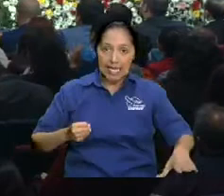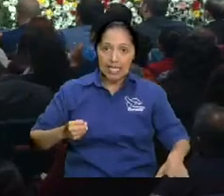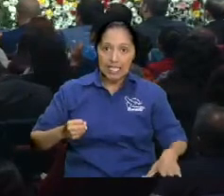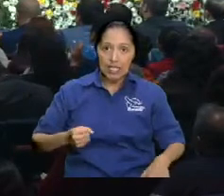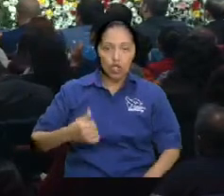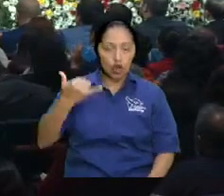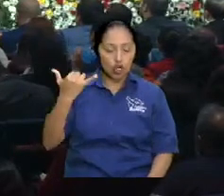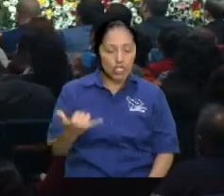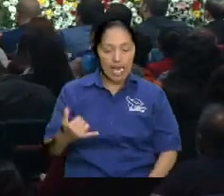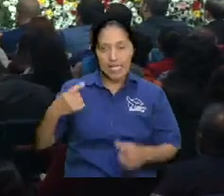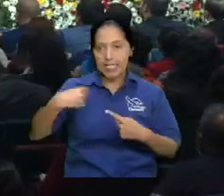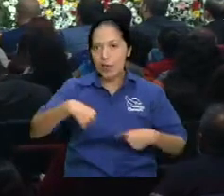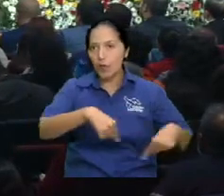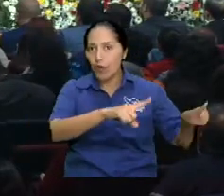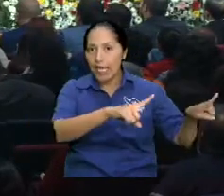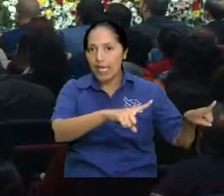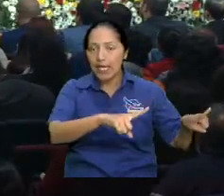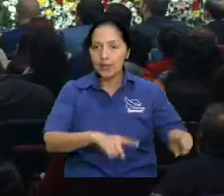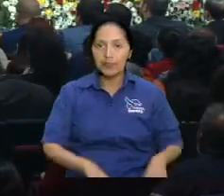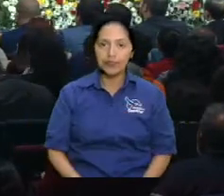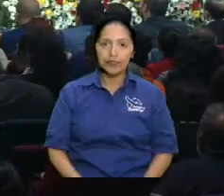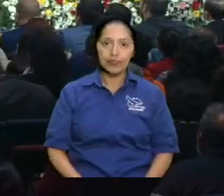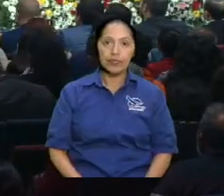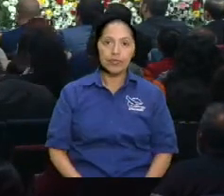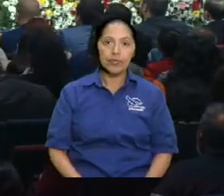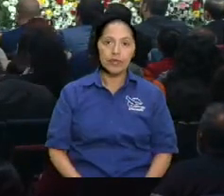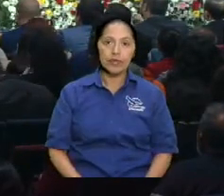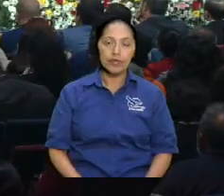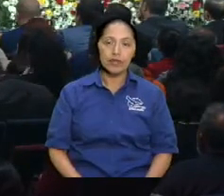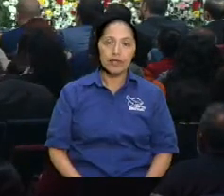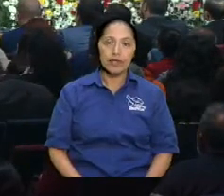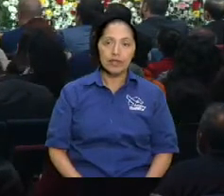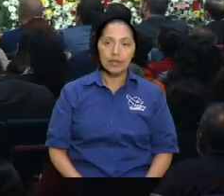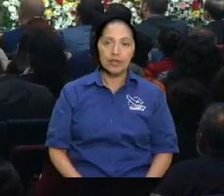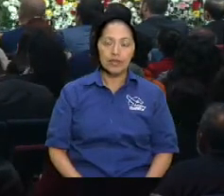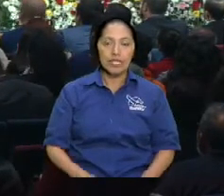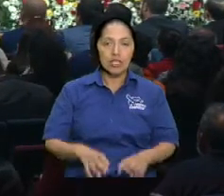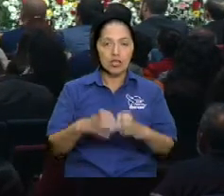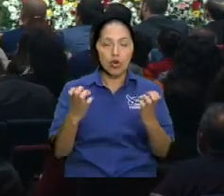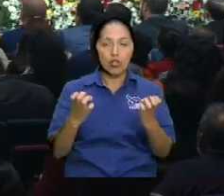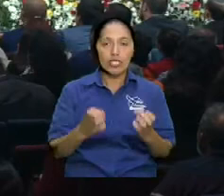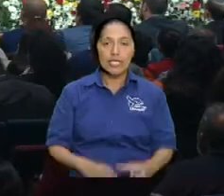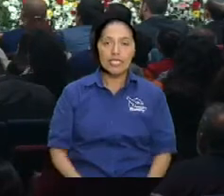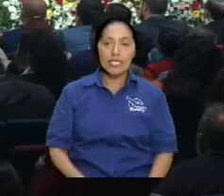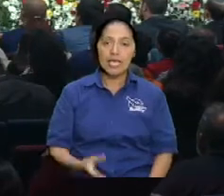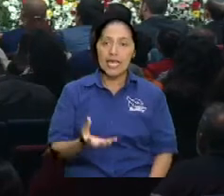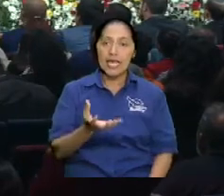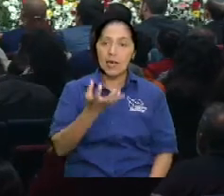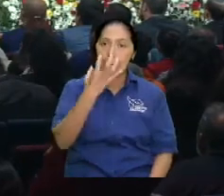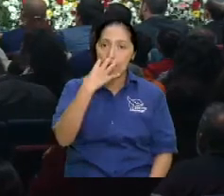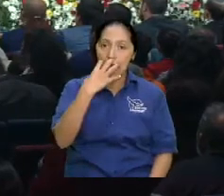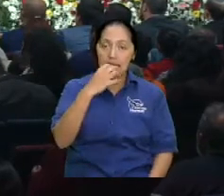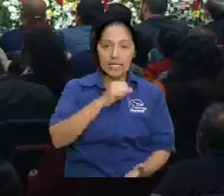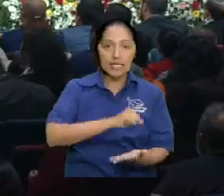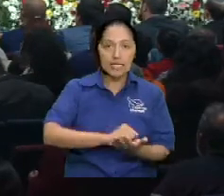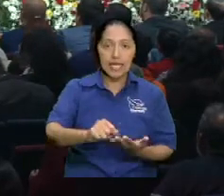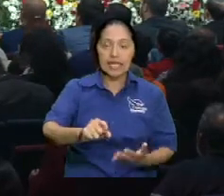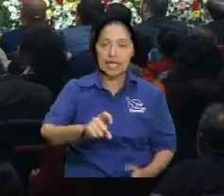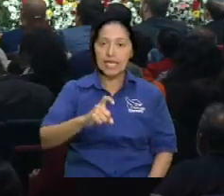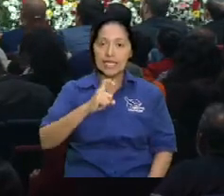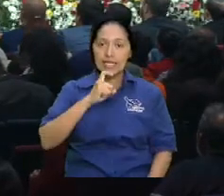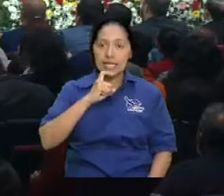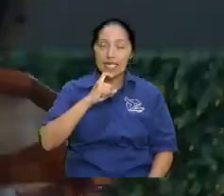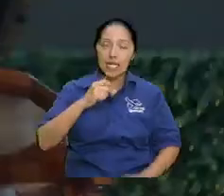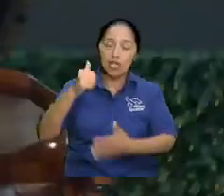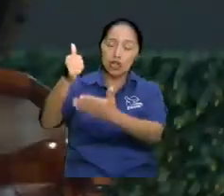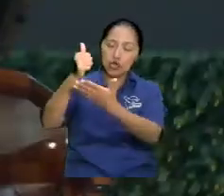el pan de la Santa Cena nos abre nuestros ojos para ver nuestro interior. Y ya cuando vemos nuestro interior, decimos, gracias, Señor, esto